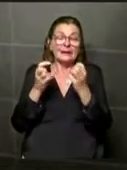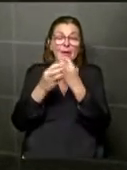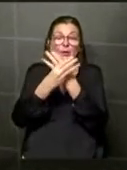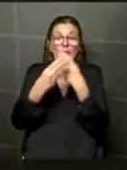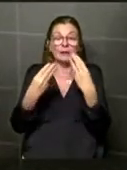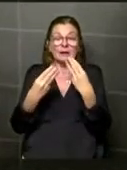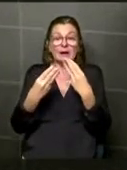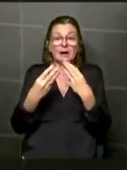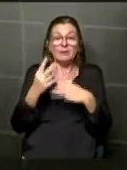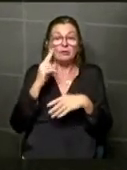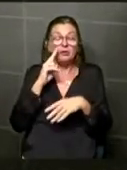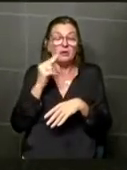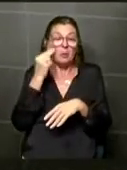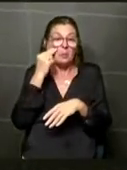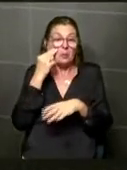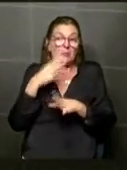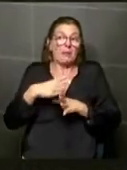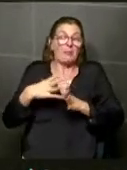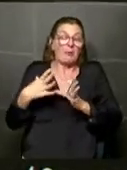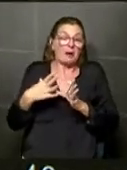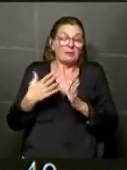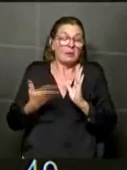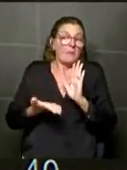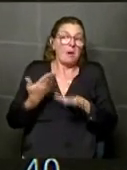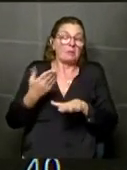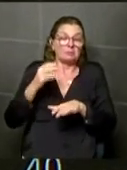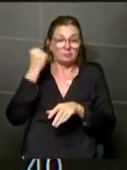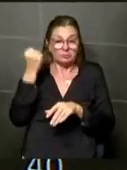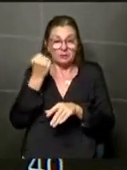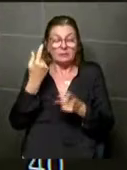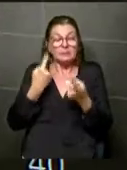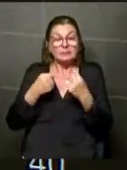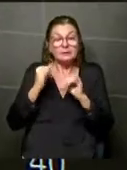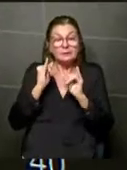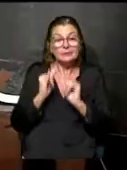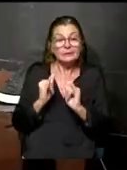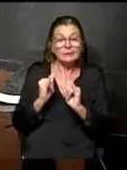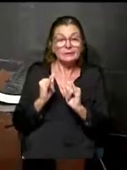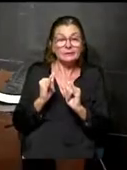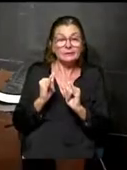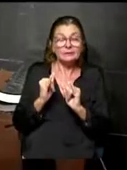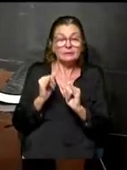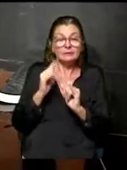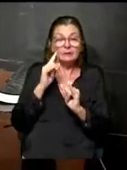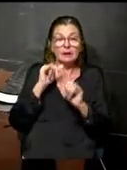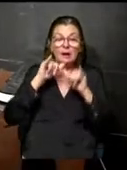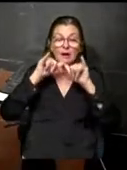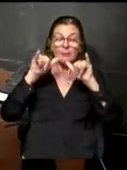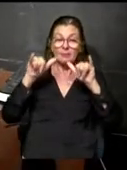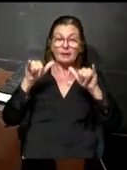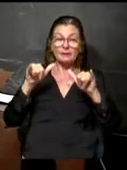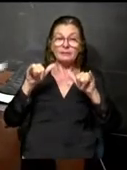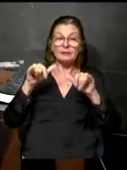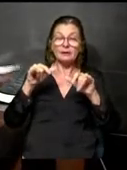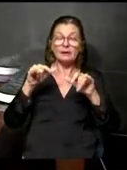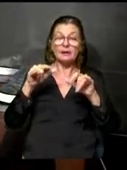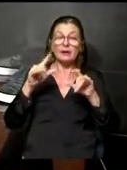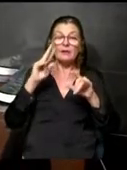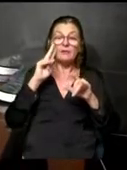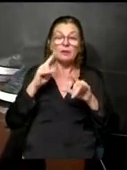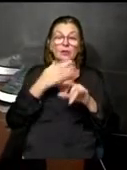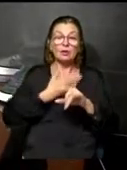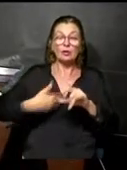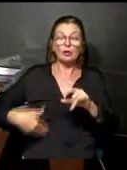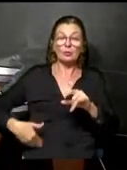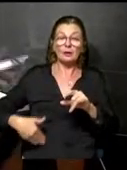no se identifica como un problema de los más relevantes, pero sí, en contexto de campaña y evaluando el gobierno anterior,